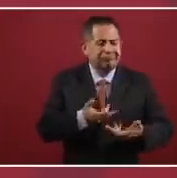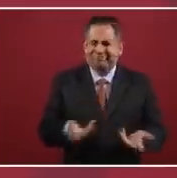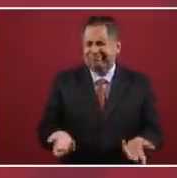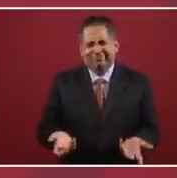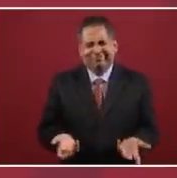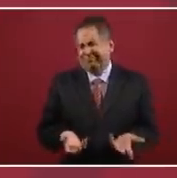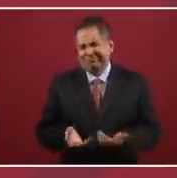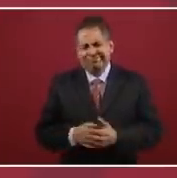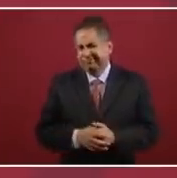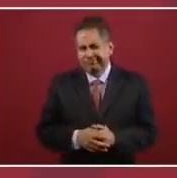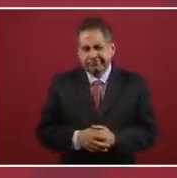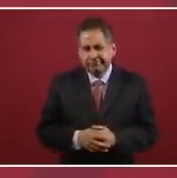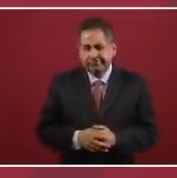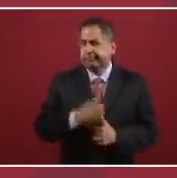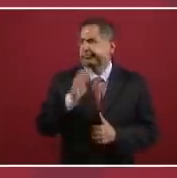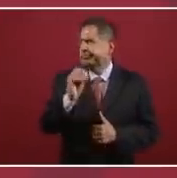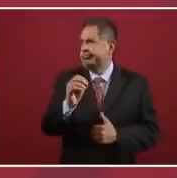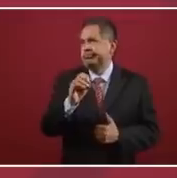lo esté